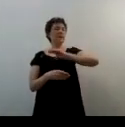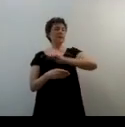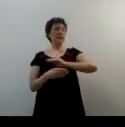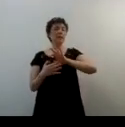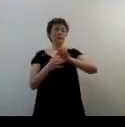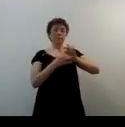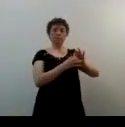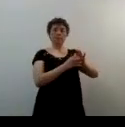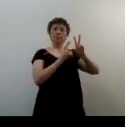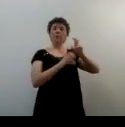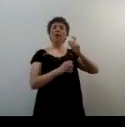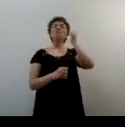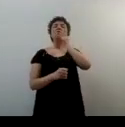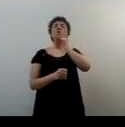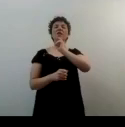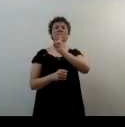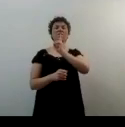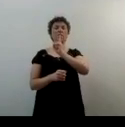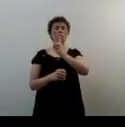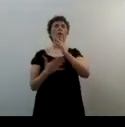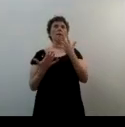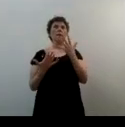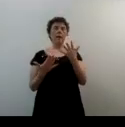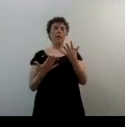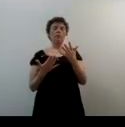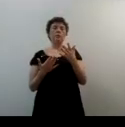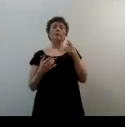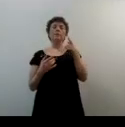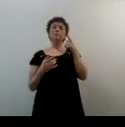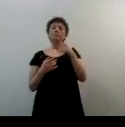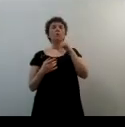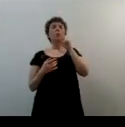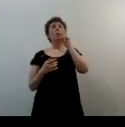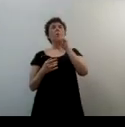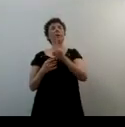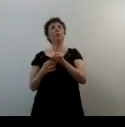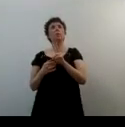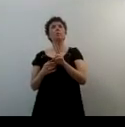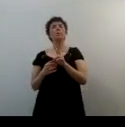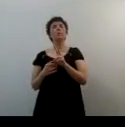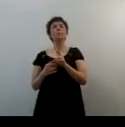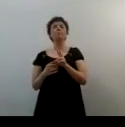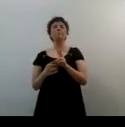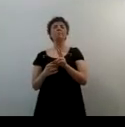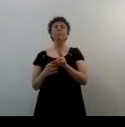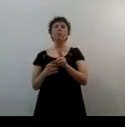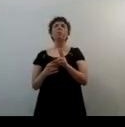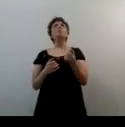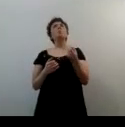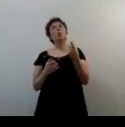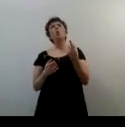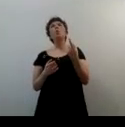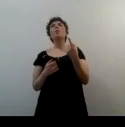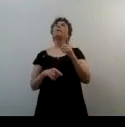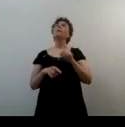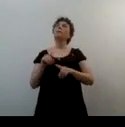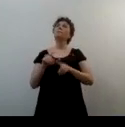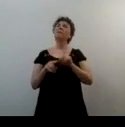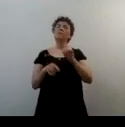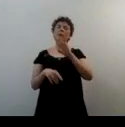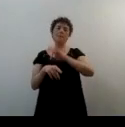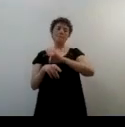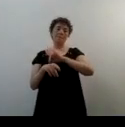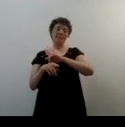verduras, y claro, yo sobre todo en este aspecto lo que veo es como, también en función del médico con el que